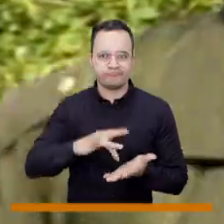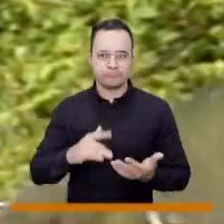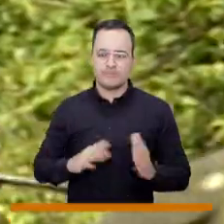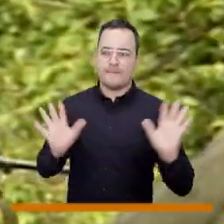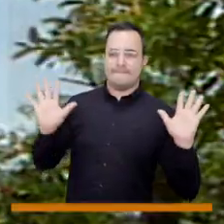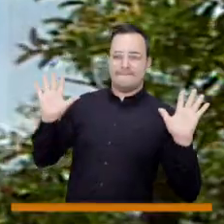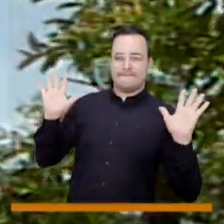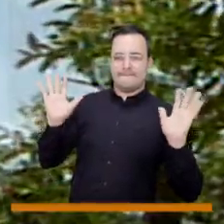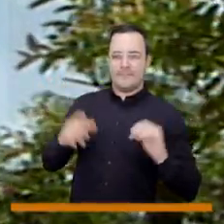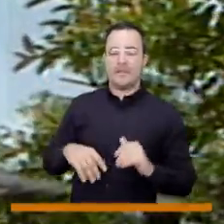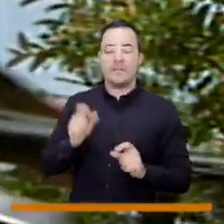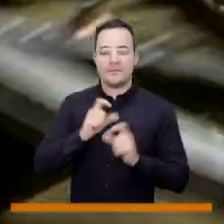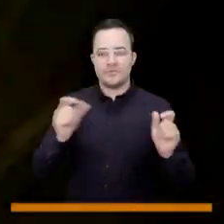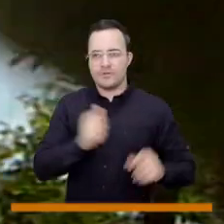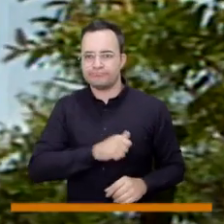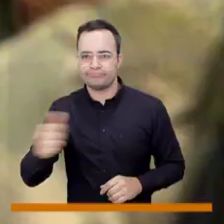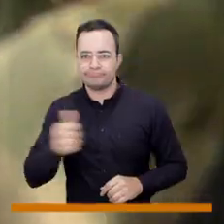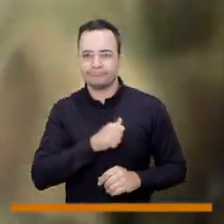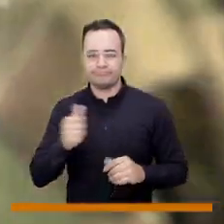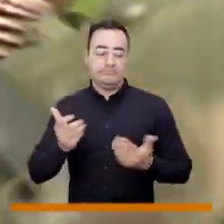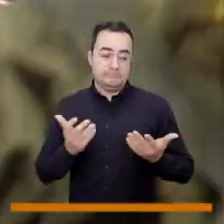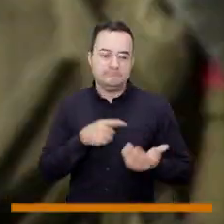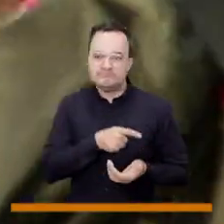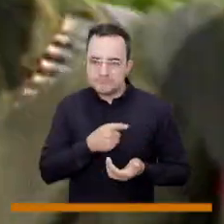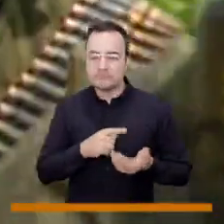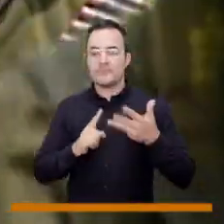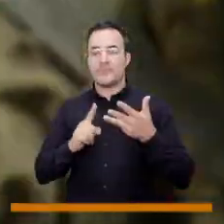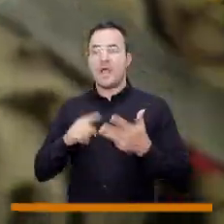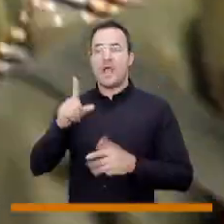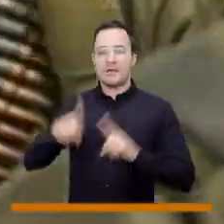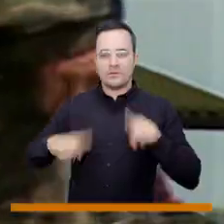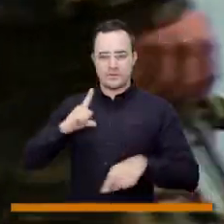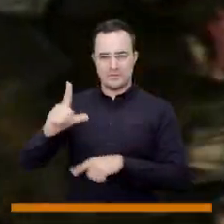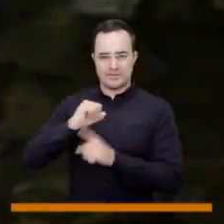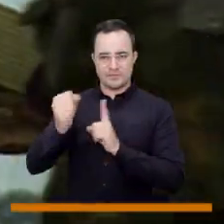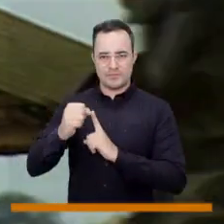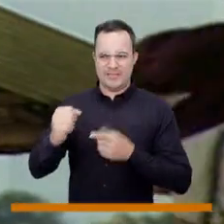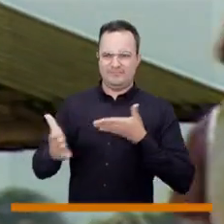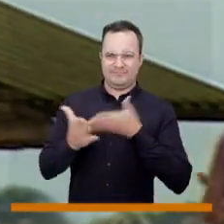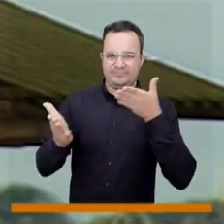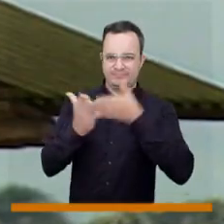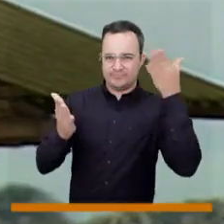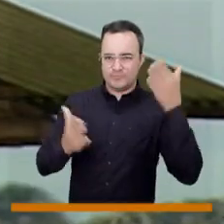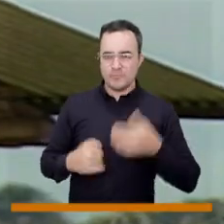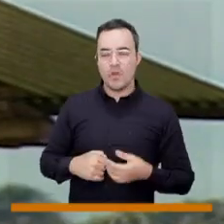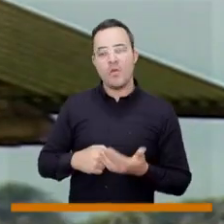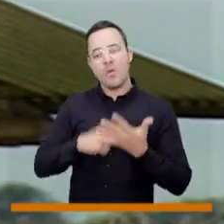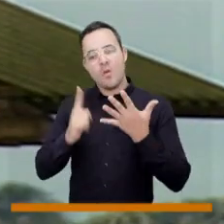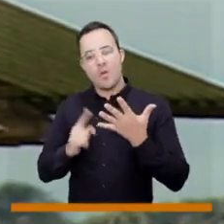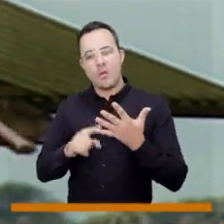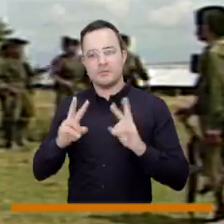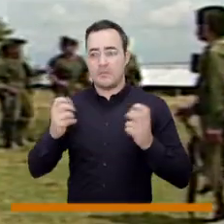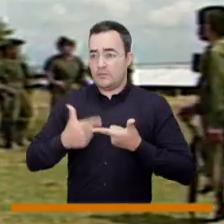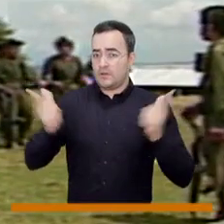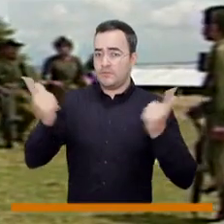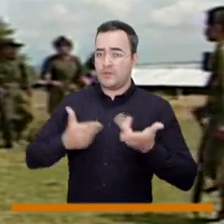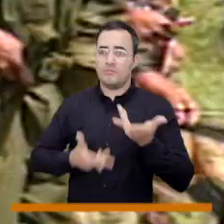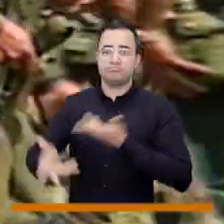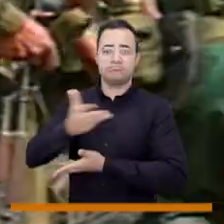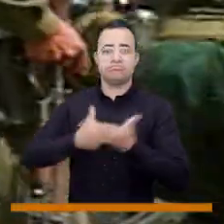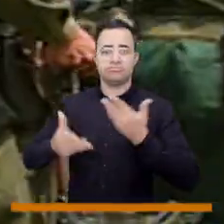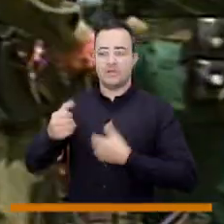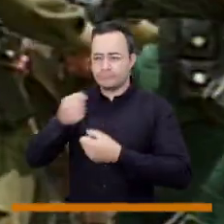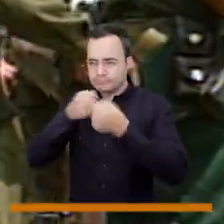territorio el desplazamiento de las personas el ataque a los liderazgos sociales y eh el ataque a la libertad de